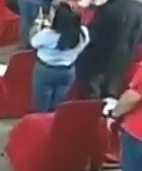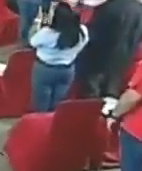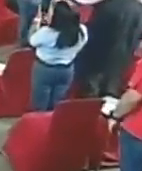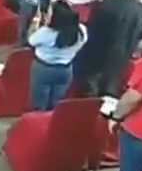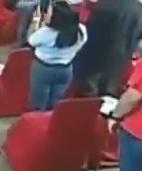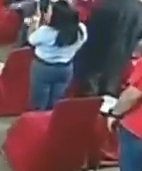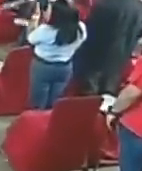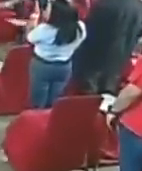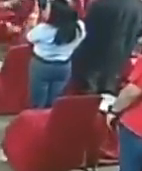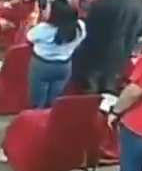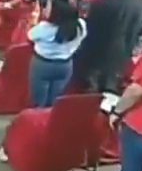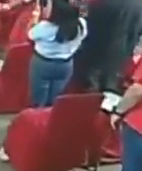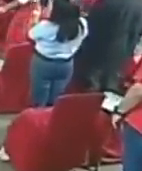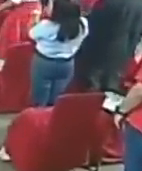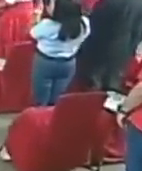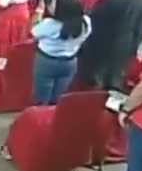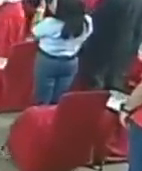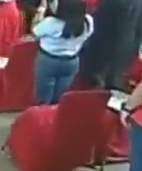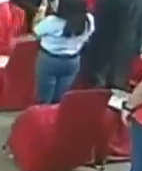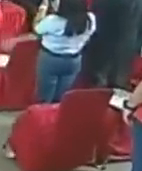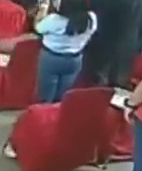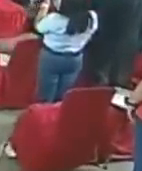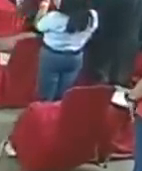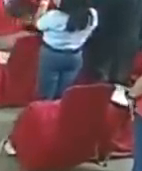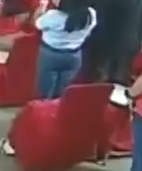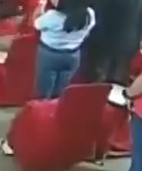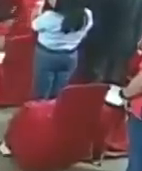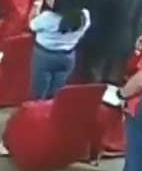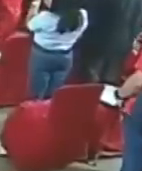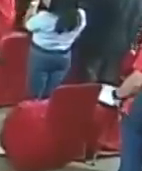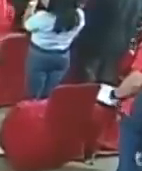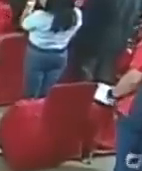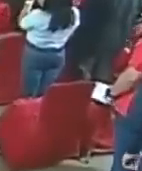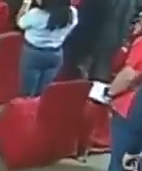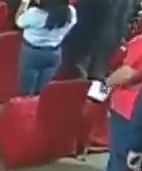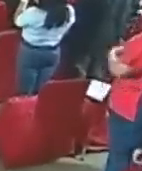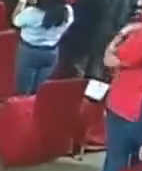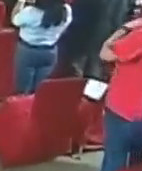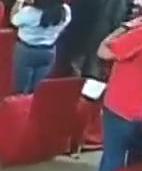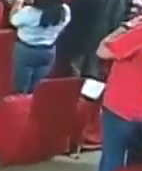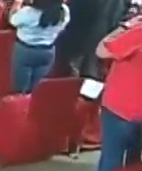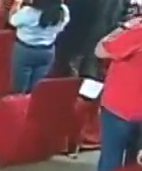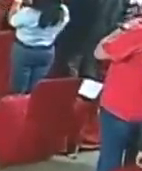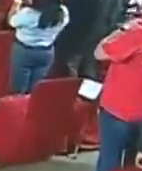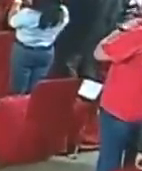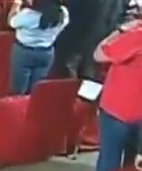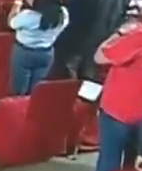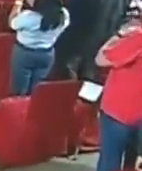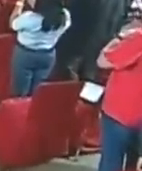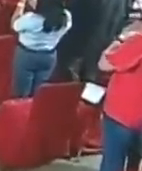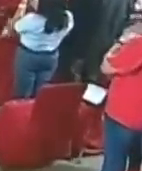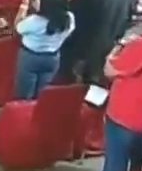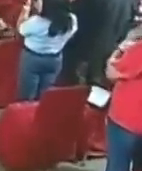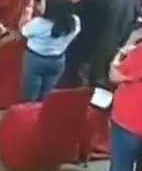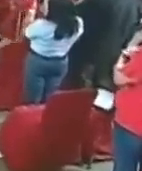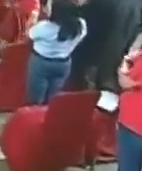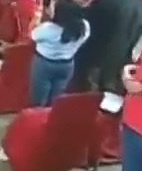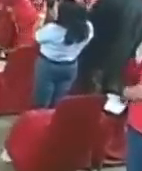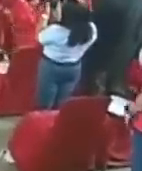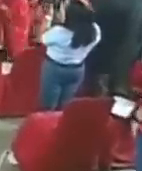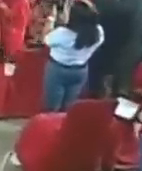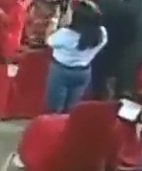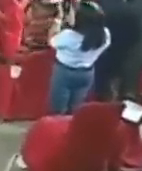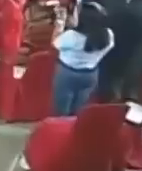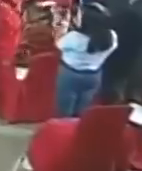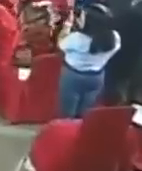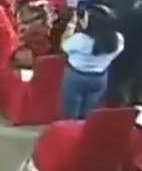Momento es recibido por los consejos productivos de trabajadoras y trabajadores, ese emblemático saludo que